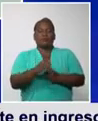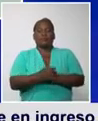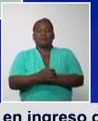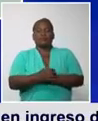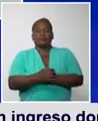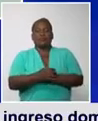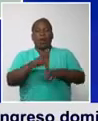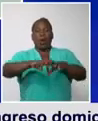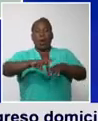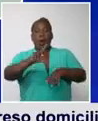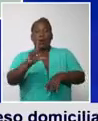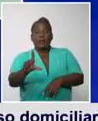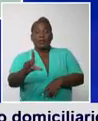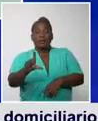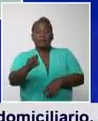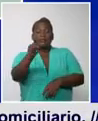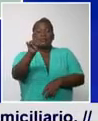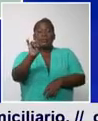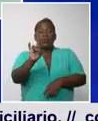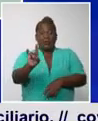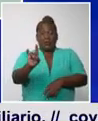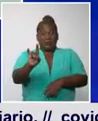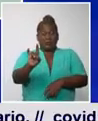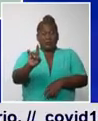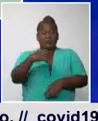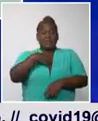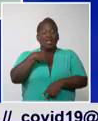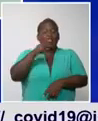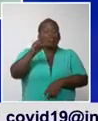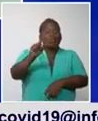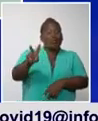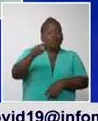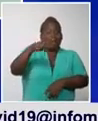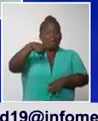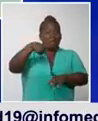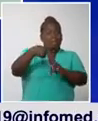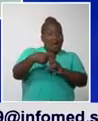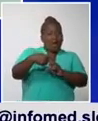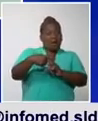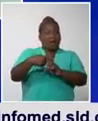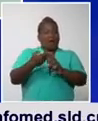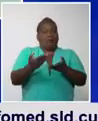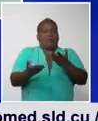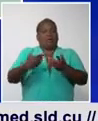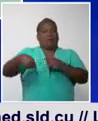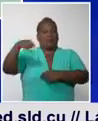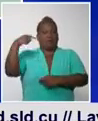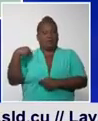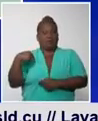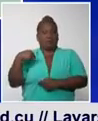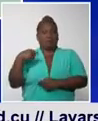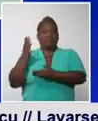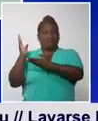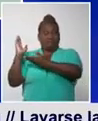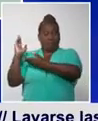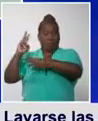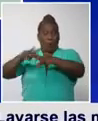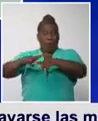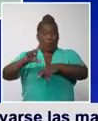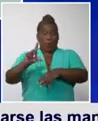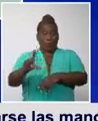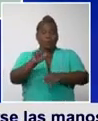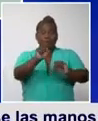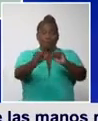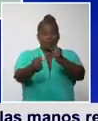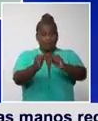incluso un incremento de 12 más en comparación con el día anterior. Es una provincia que ha ido controlando